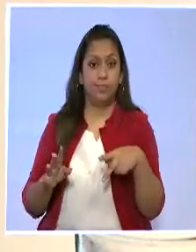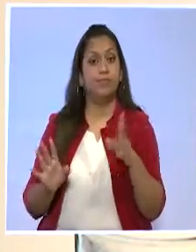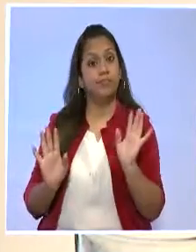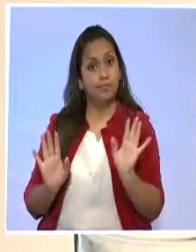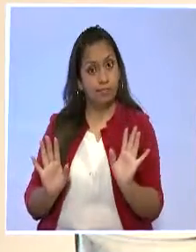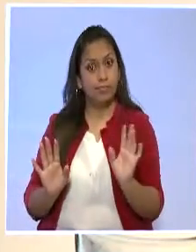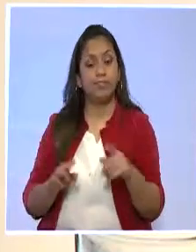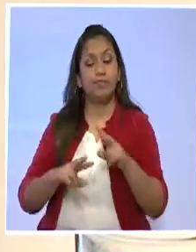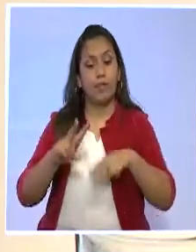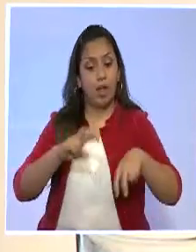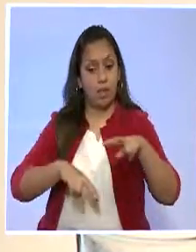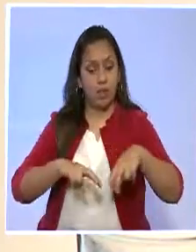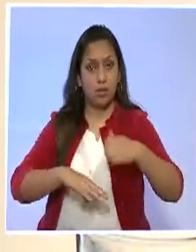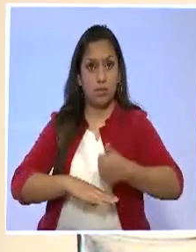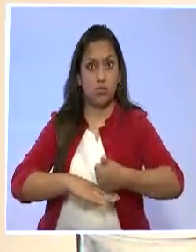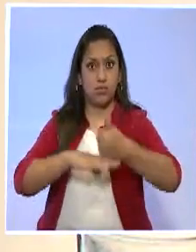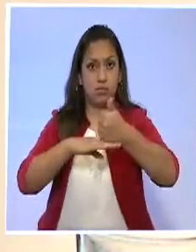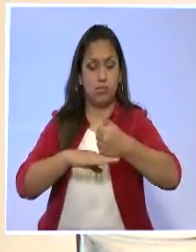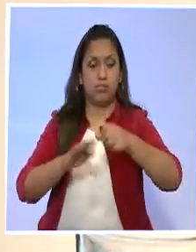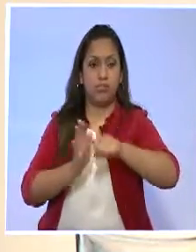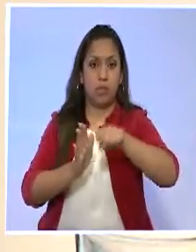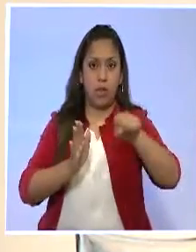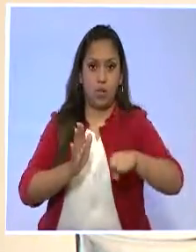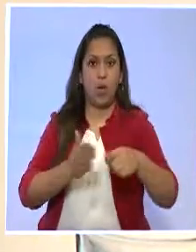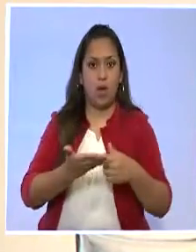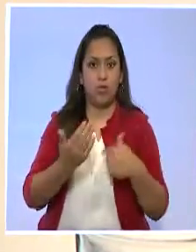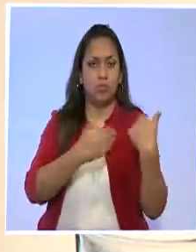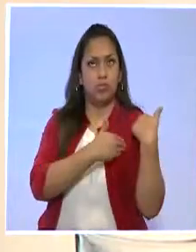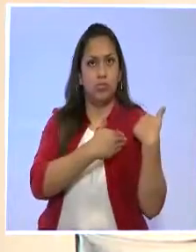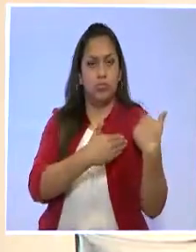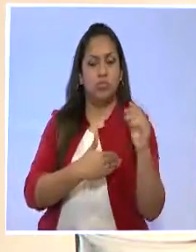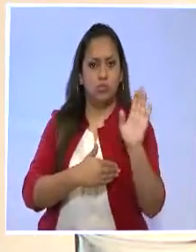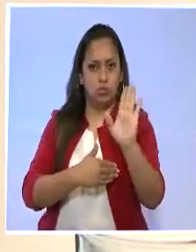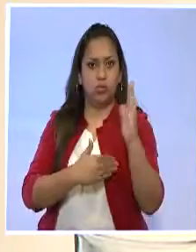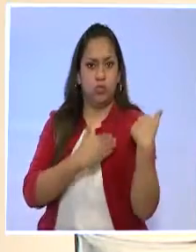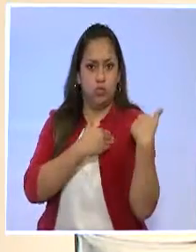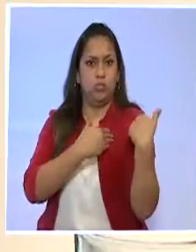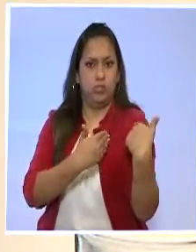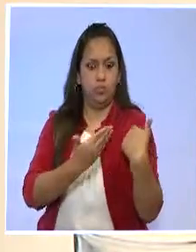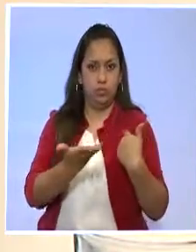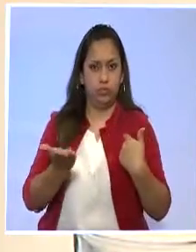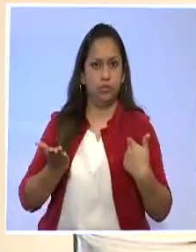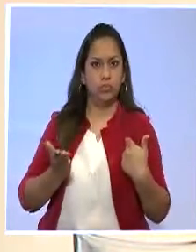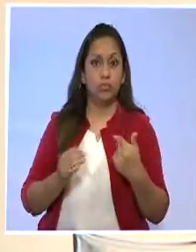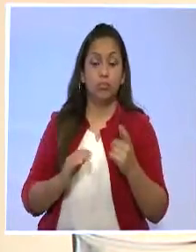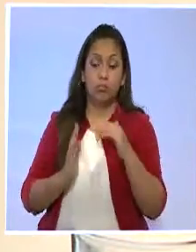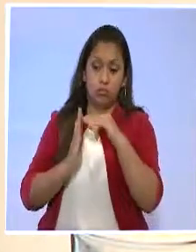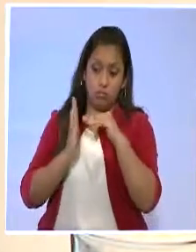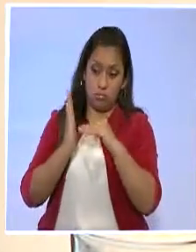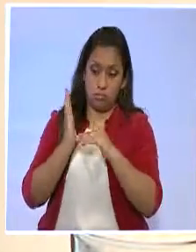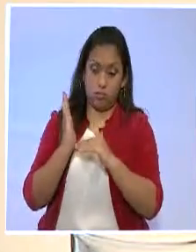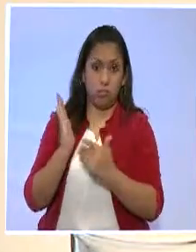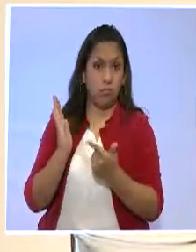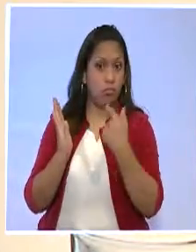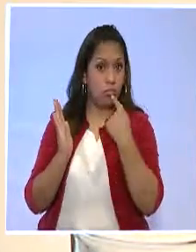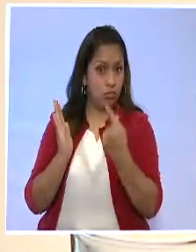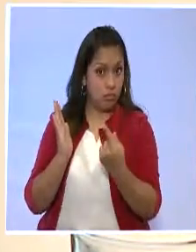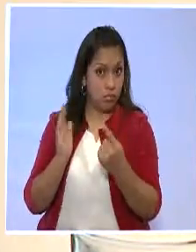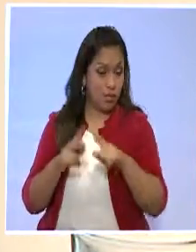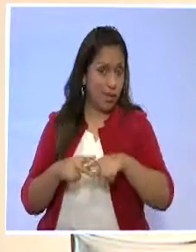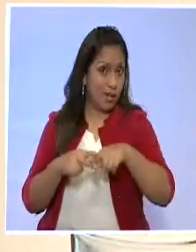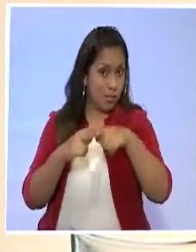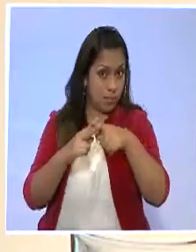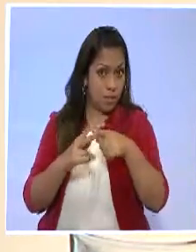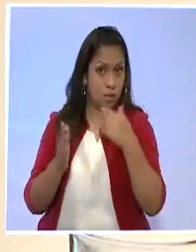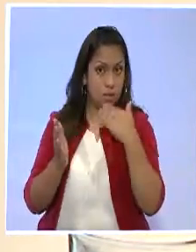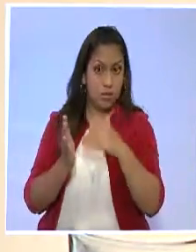analizado por los mismos órganos competentes en el ecuador los personajes que han sido nombrados de manera inicial han